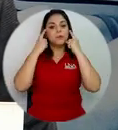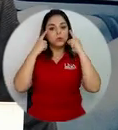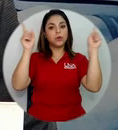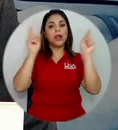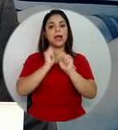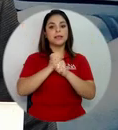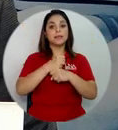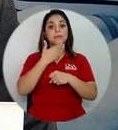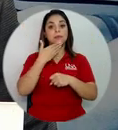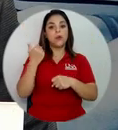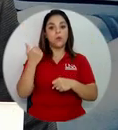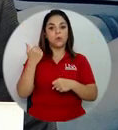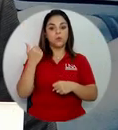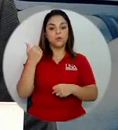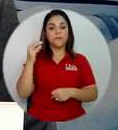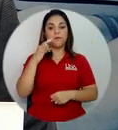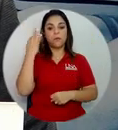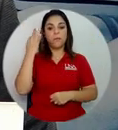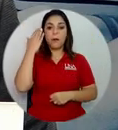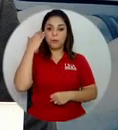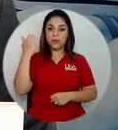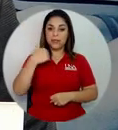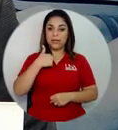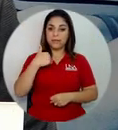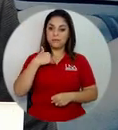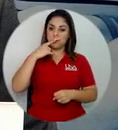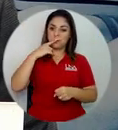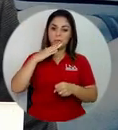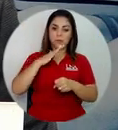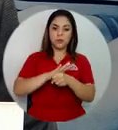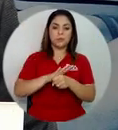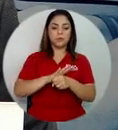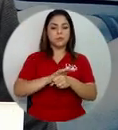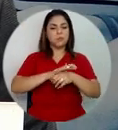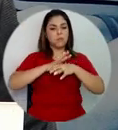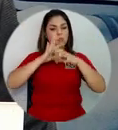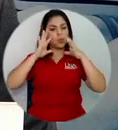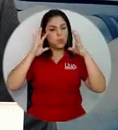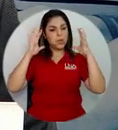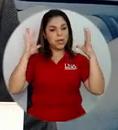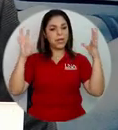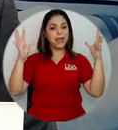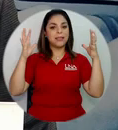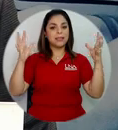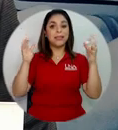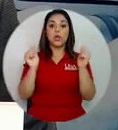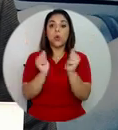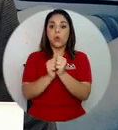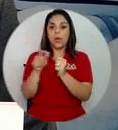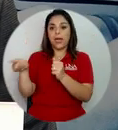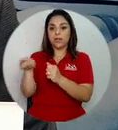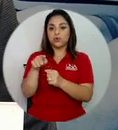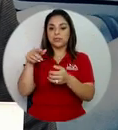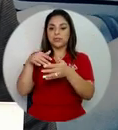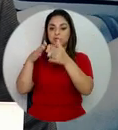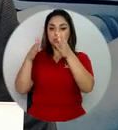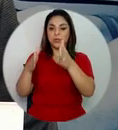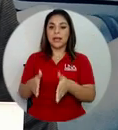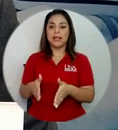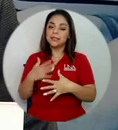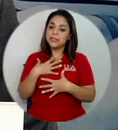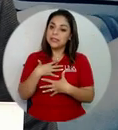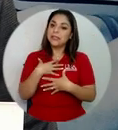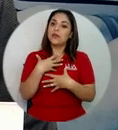se realice de la mejor forma, porque tenemos un compromiso muy grande con esos estudiantes,